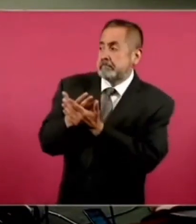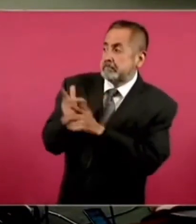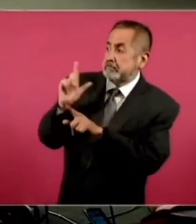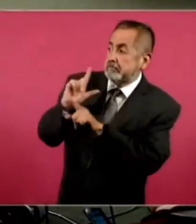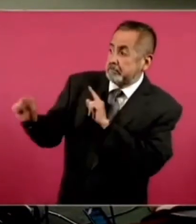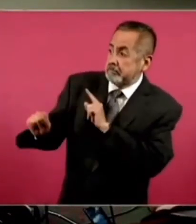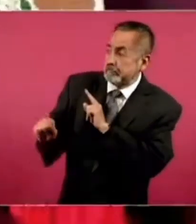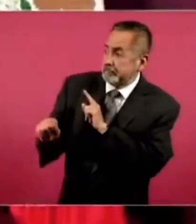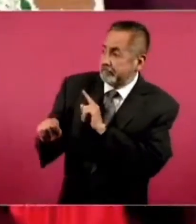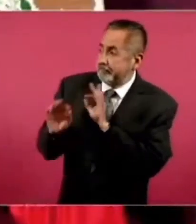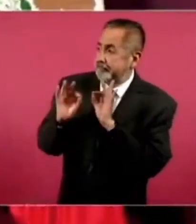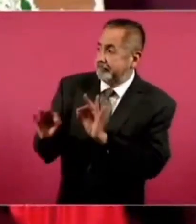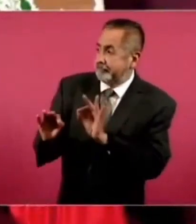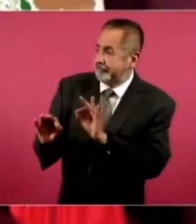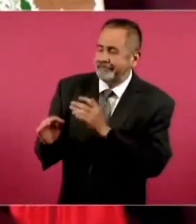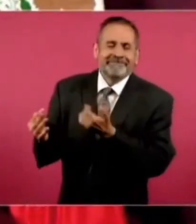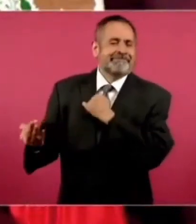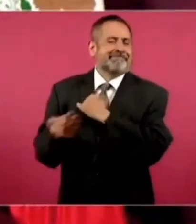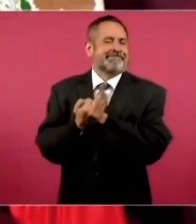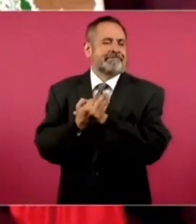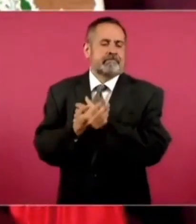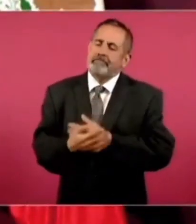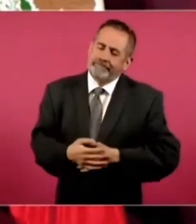Eso va a ser muy difícil